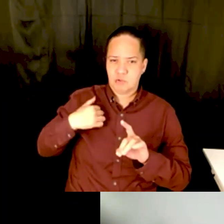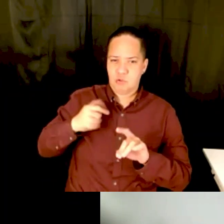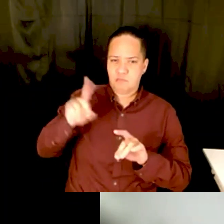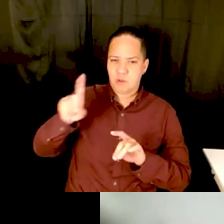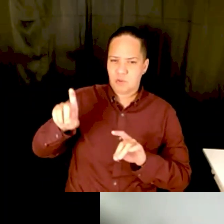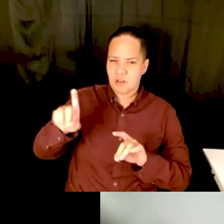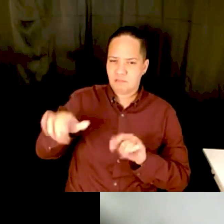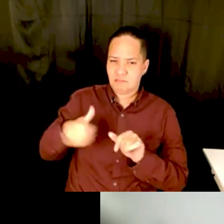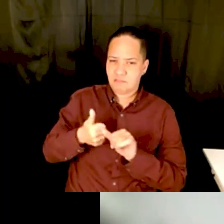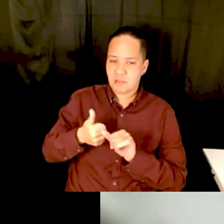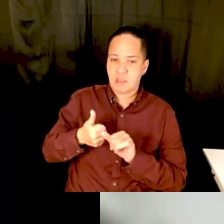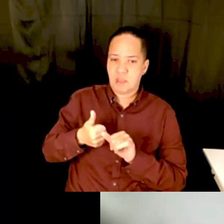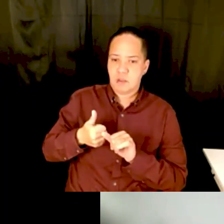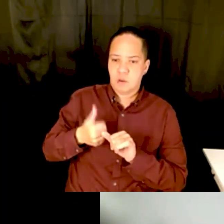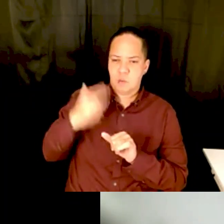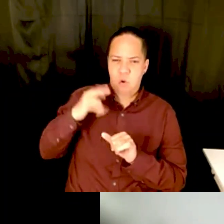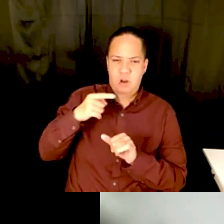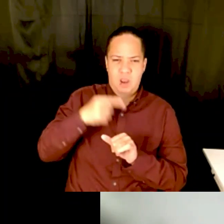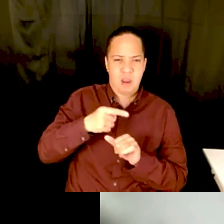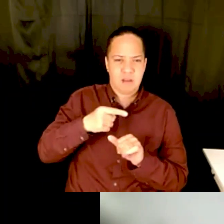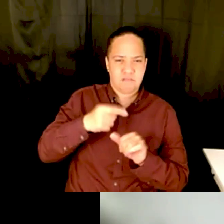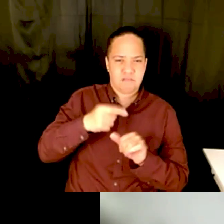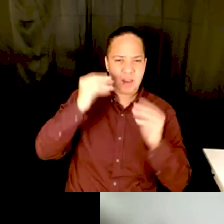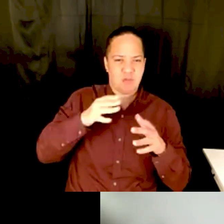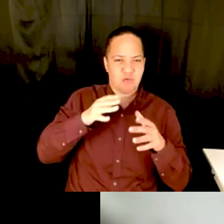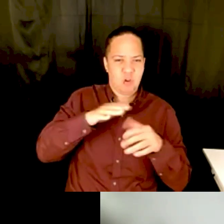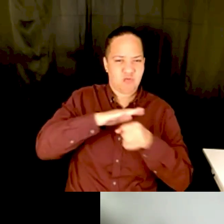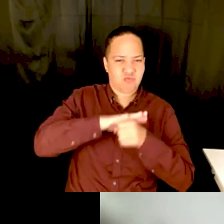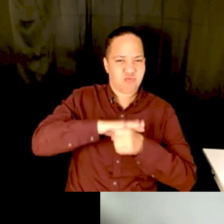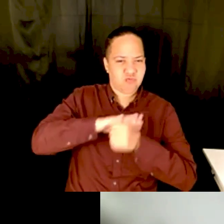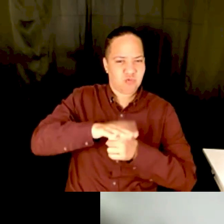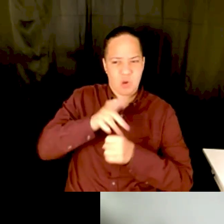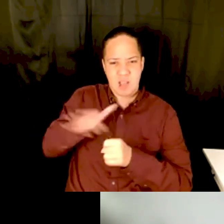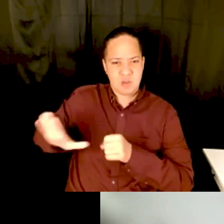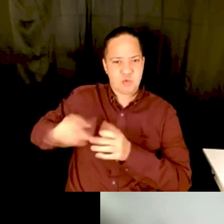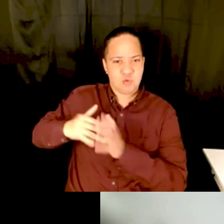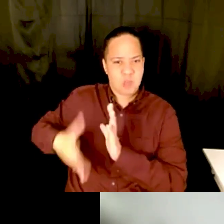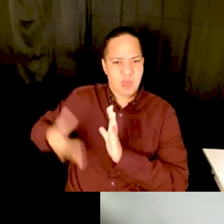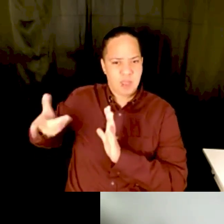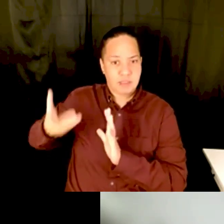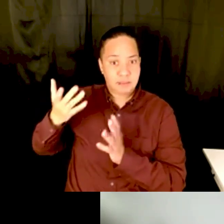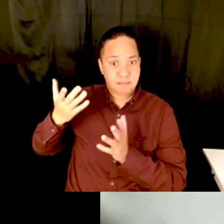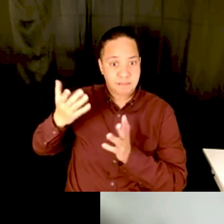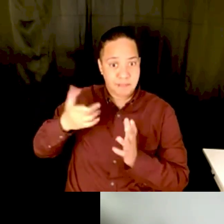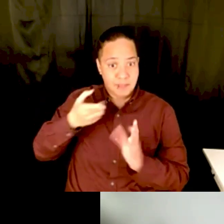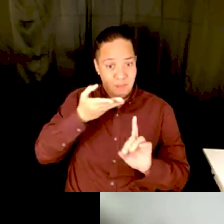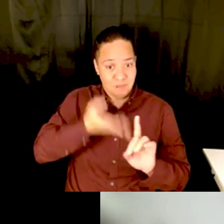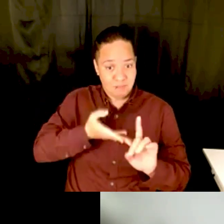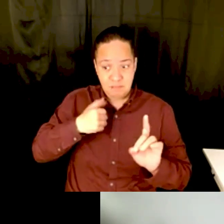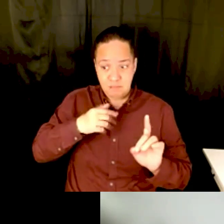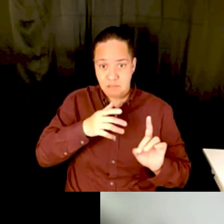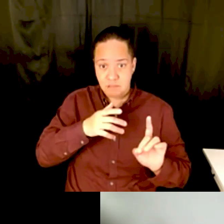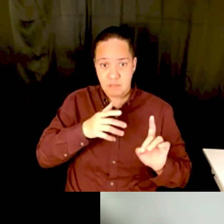está atravesando por una situación emocional, una situación física, una situación social que